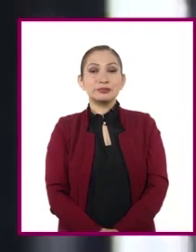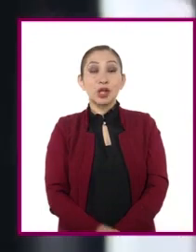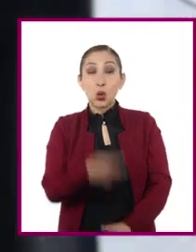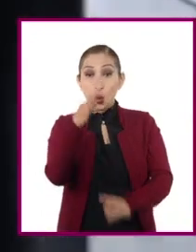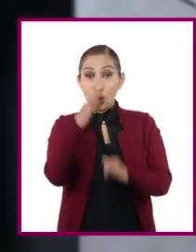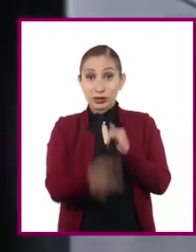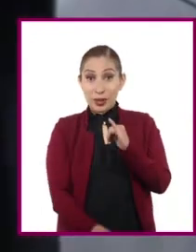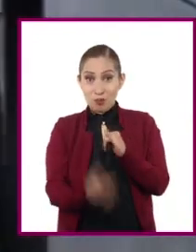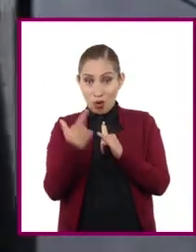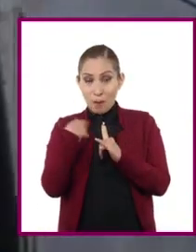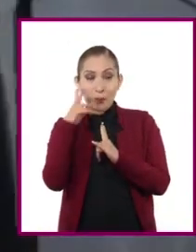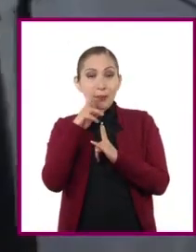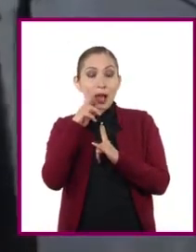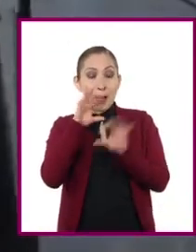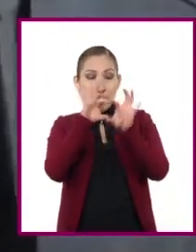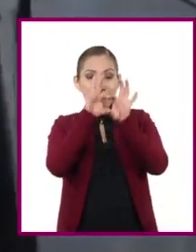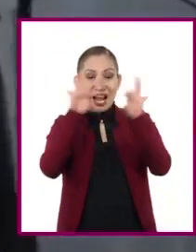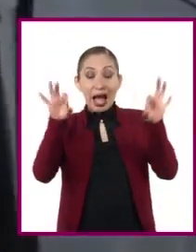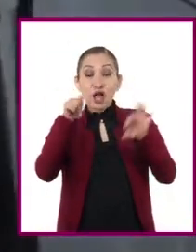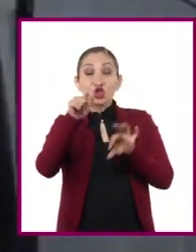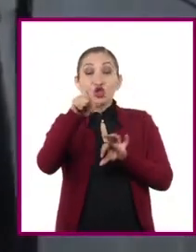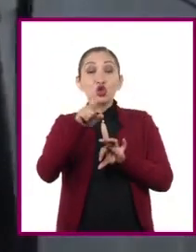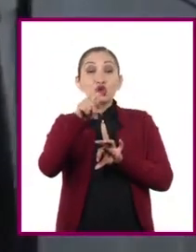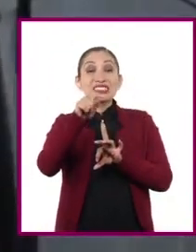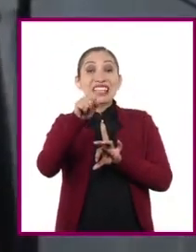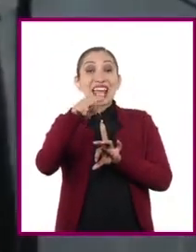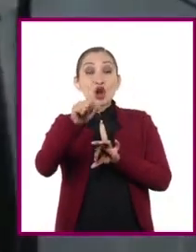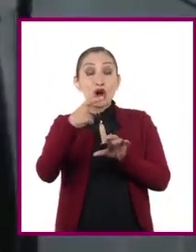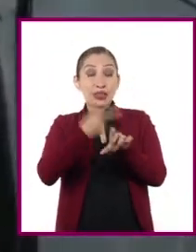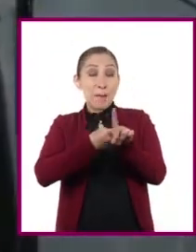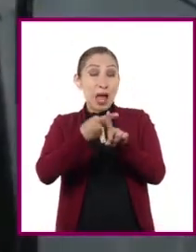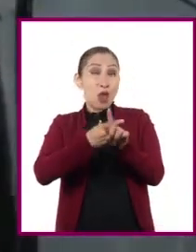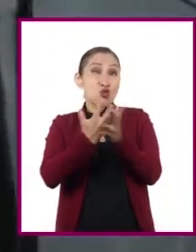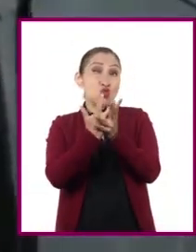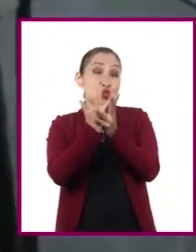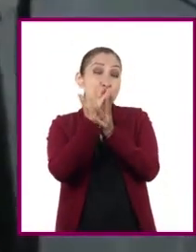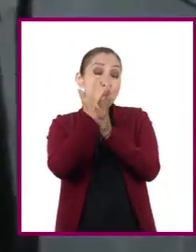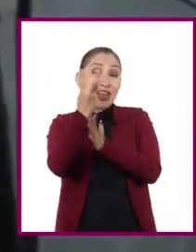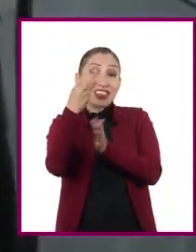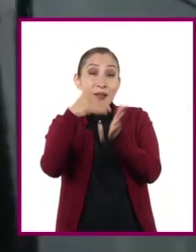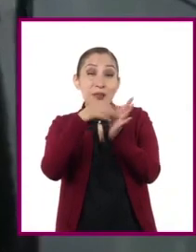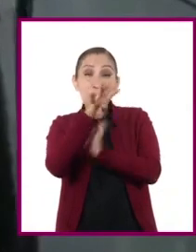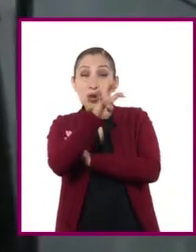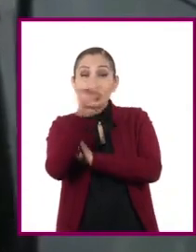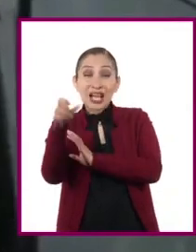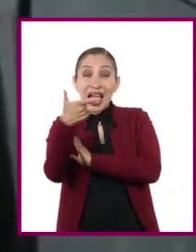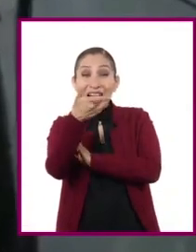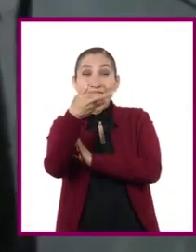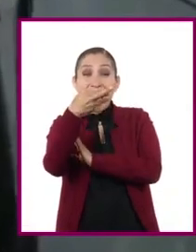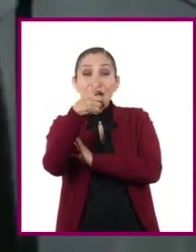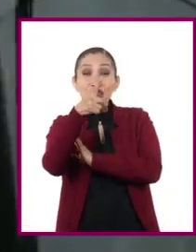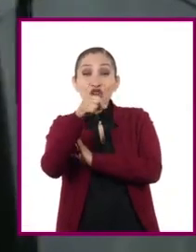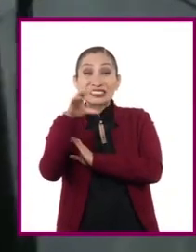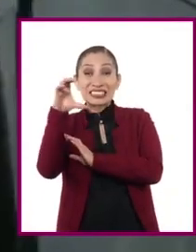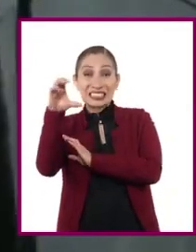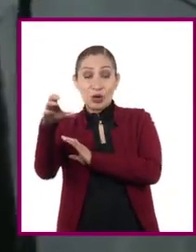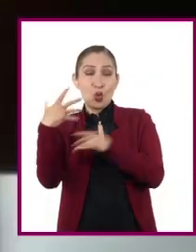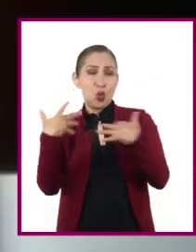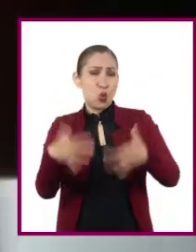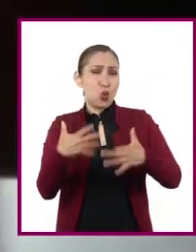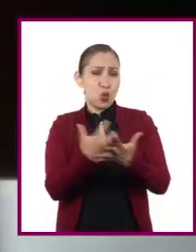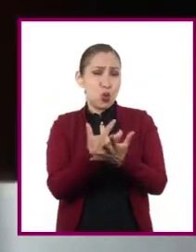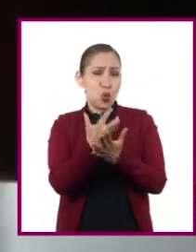y finalmente barras de tungsteno a temperaturas superiores a 3400 grados